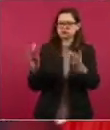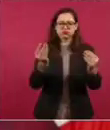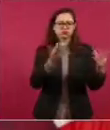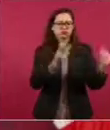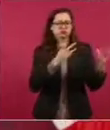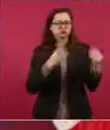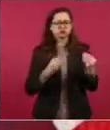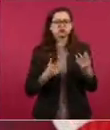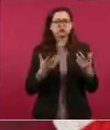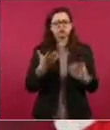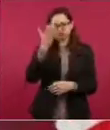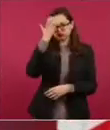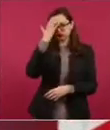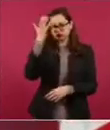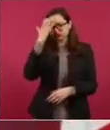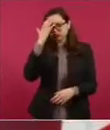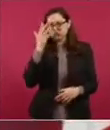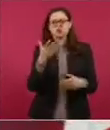sus canciones,